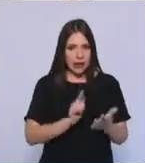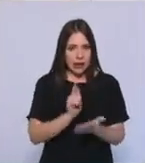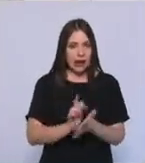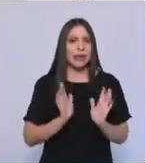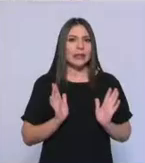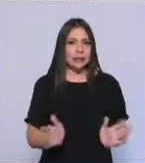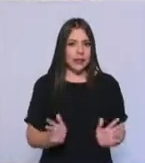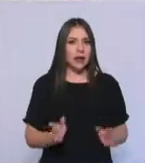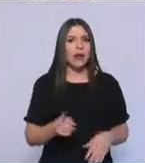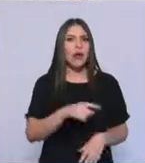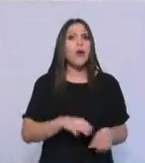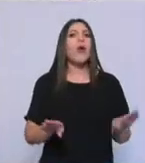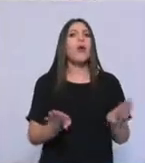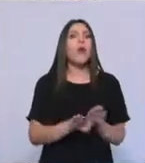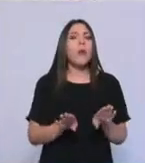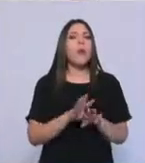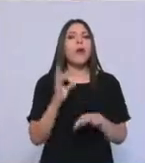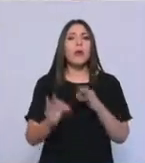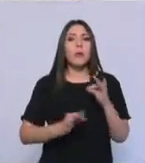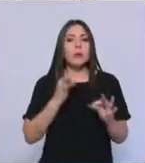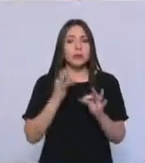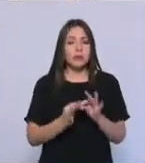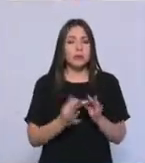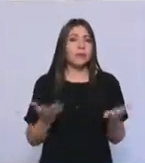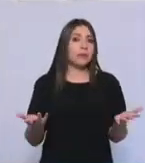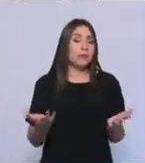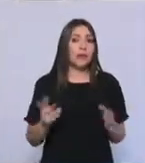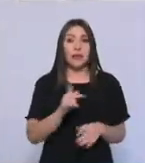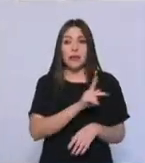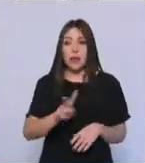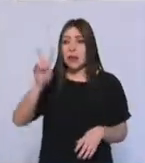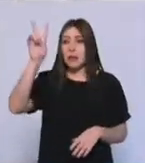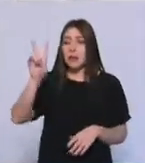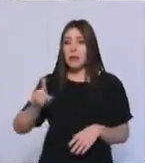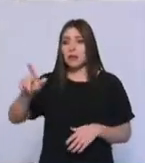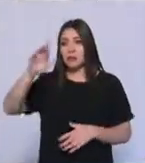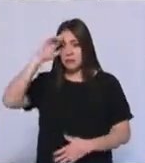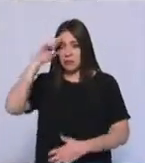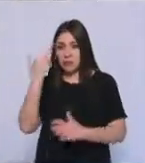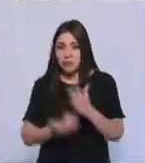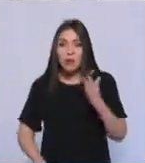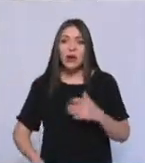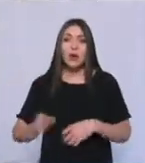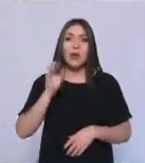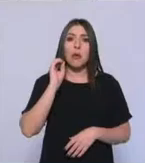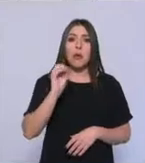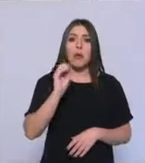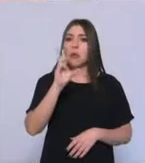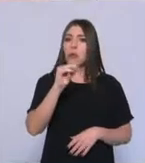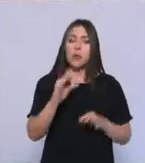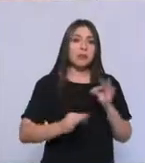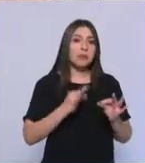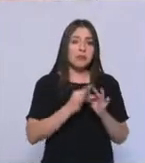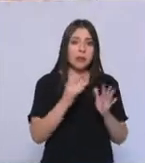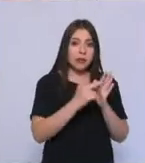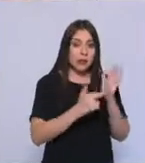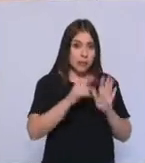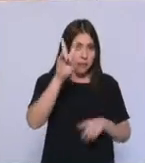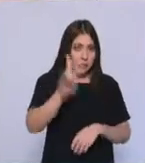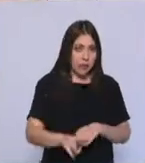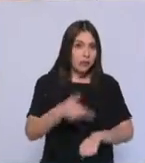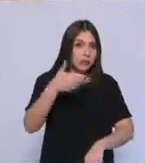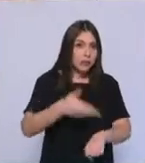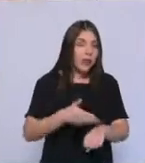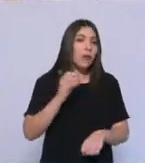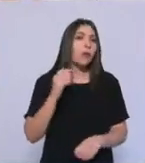cumpla? ¿De veras van a sancionar a quienes falten al respeto y a los reglamentos? Claro. Digo, la idea es, en realidad, no